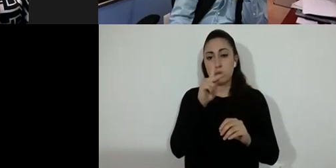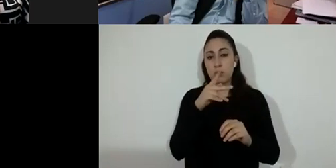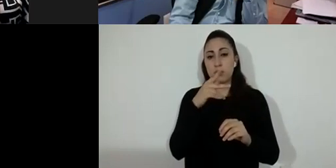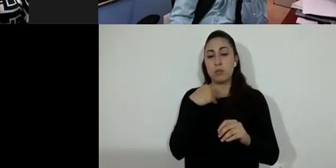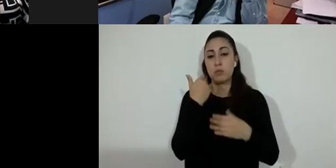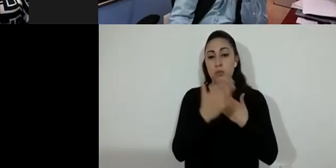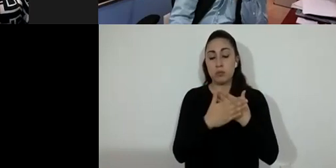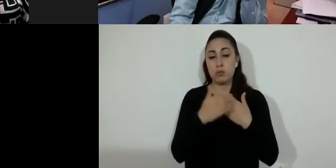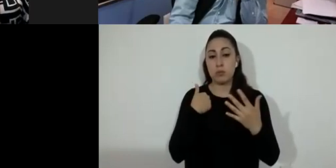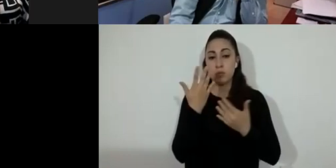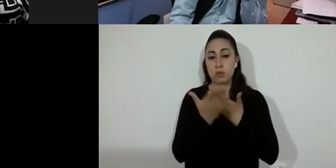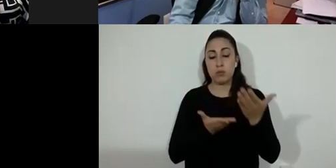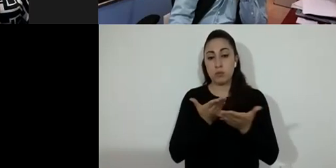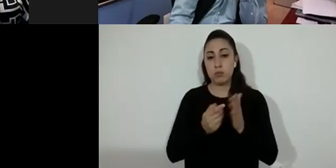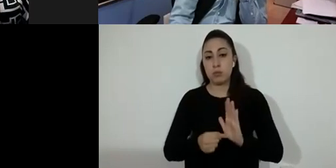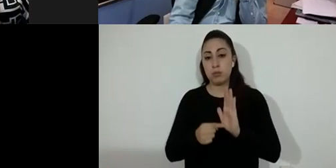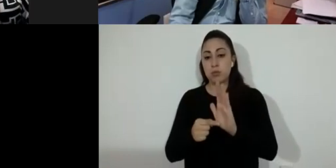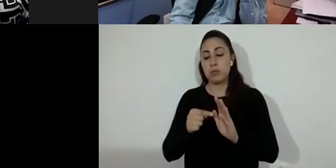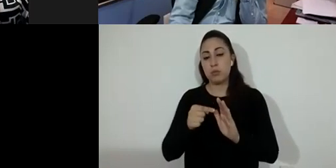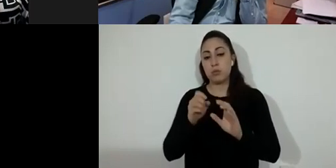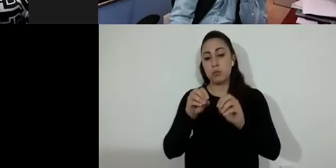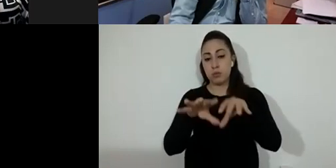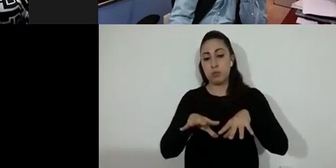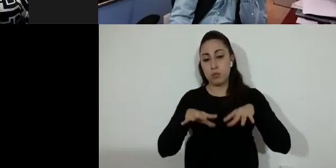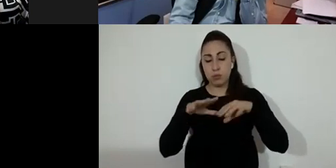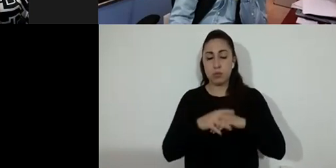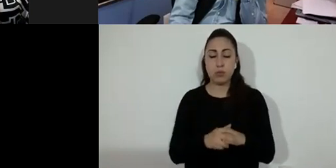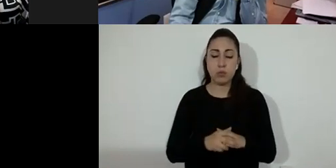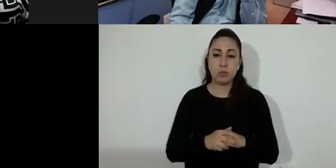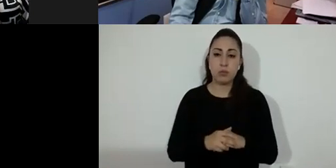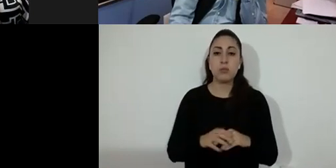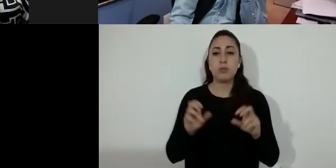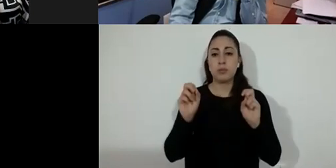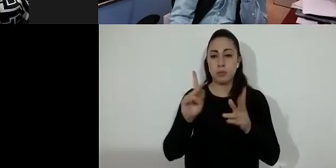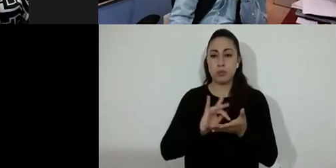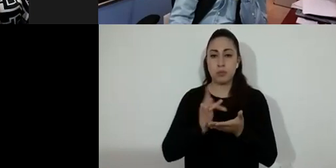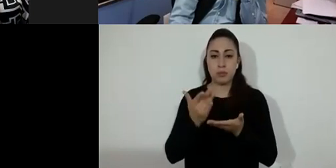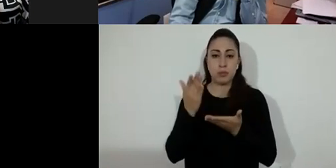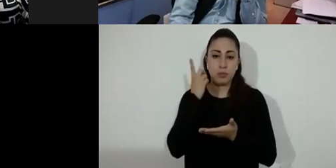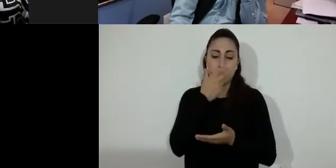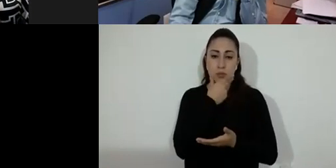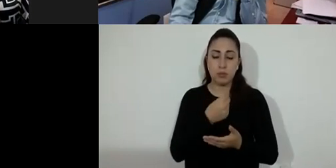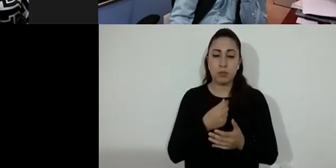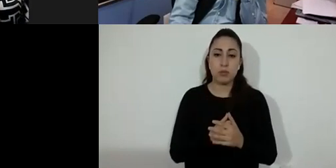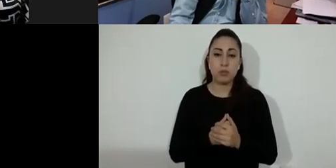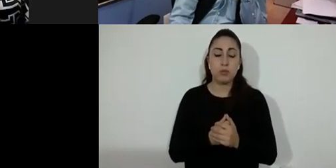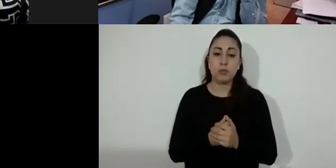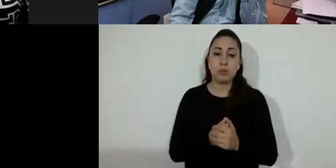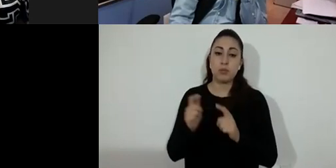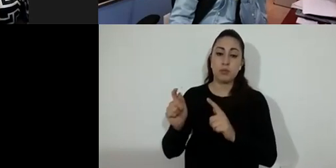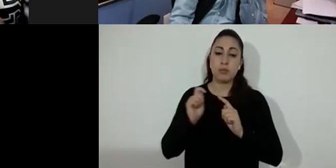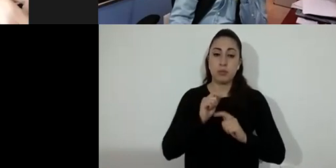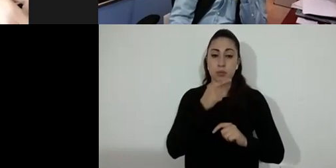las que haya lugar en el Pleno. Muy bien. Gracias, diputado. Entonces, por instrucciones de la